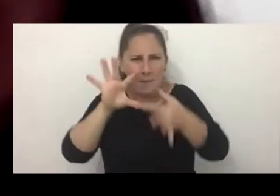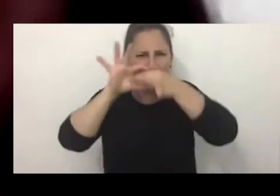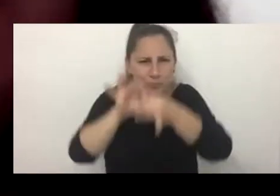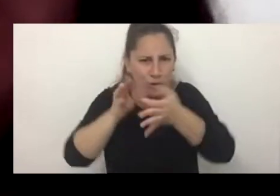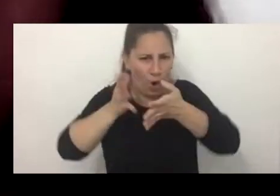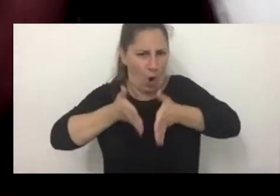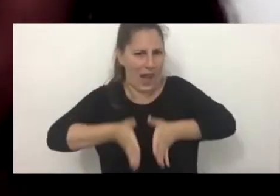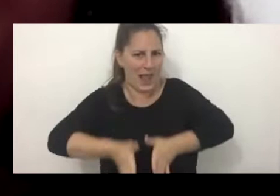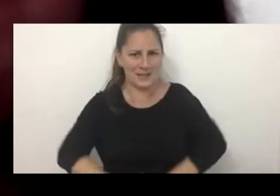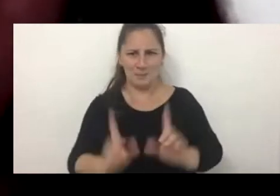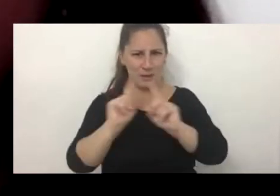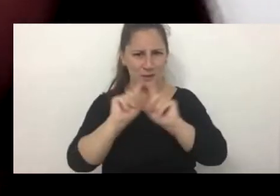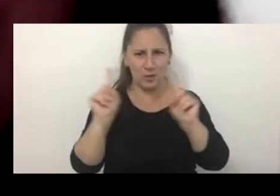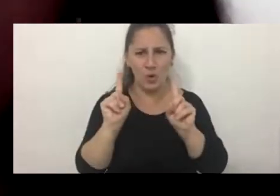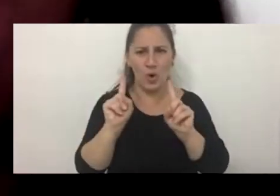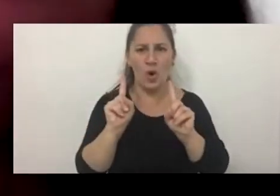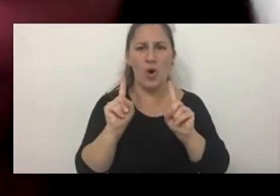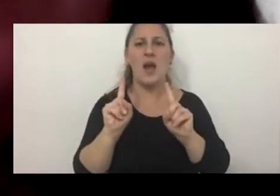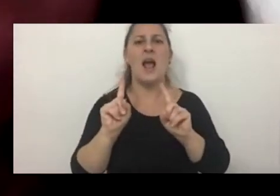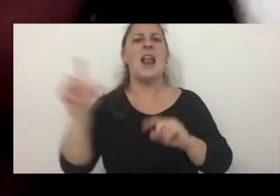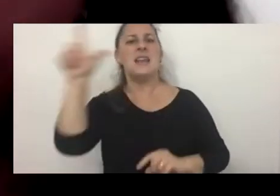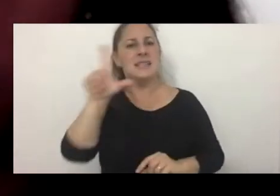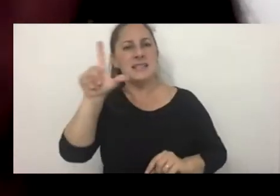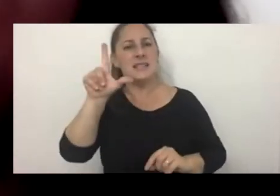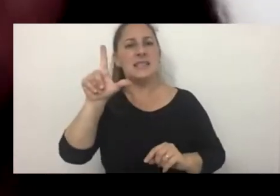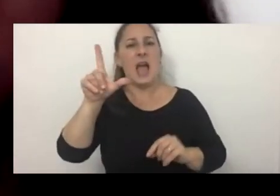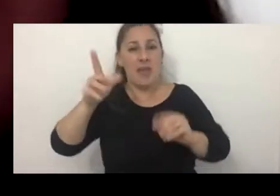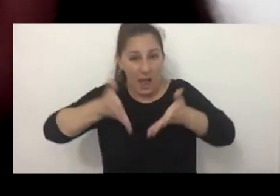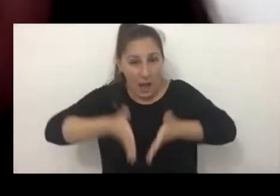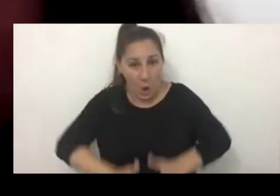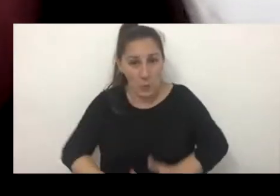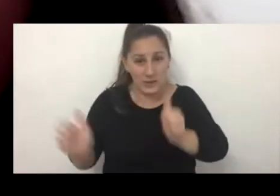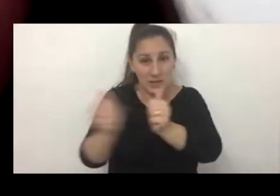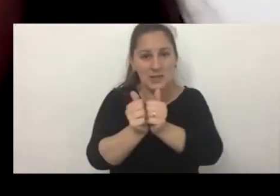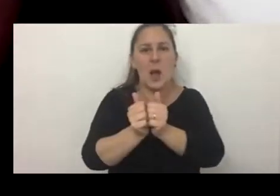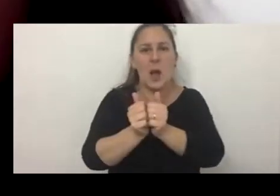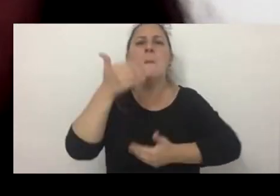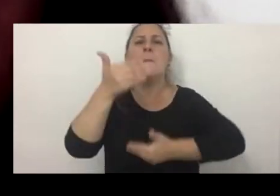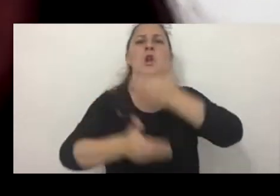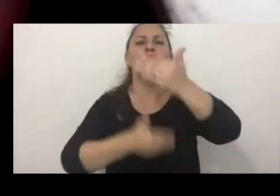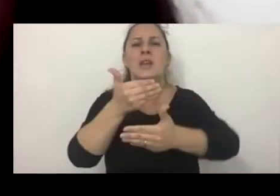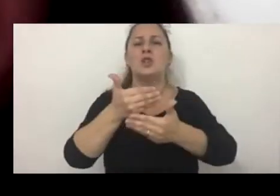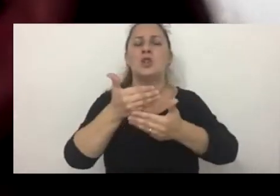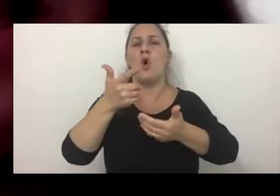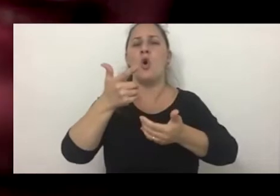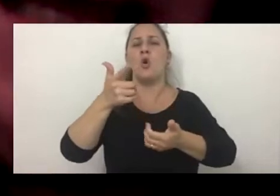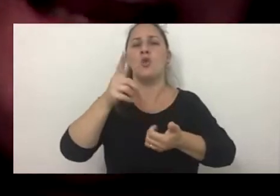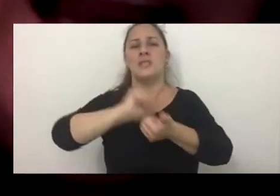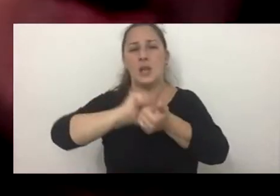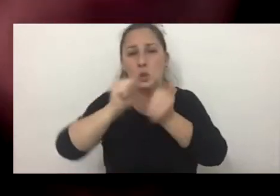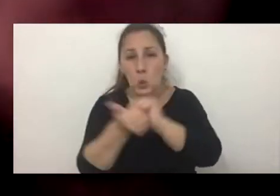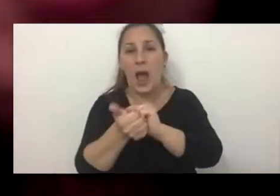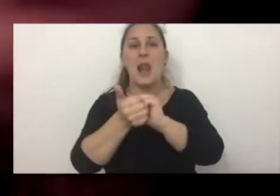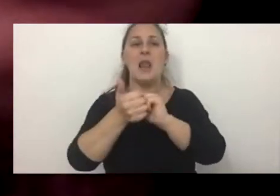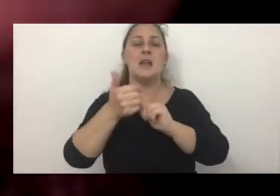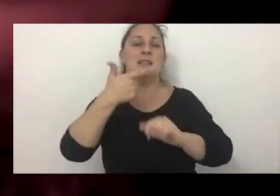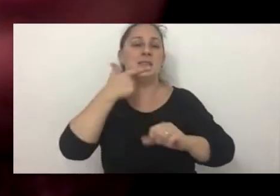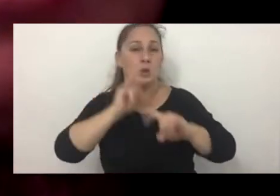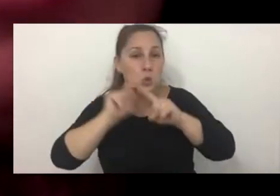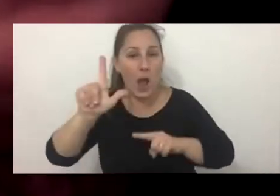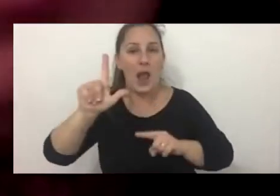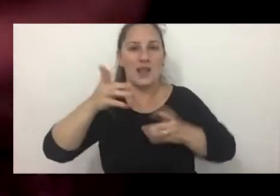encontramos con un título, el título que obtenemos cuando cursamos la carrera dentro de la facultad.